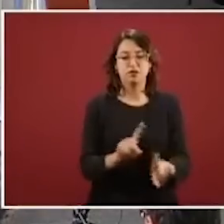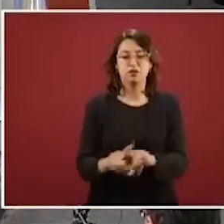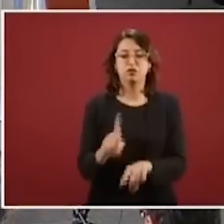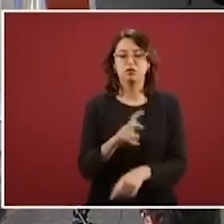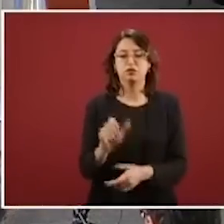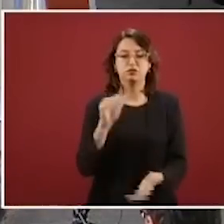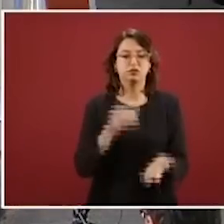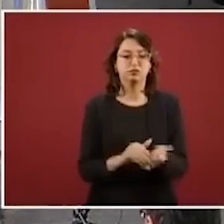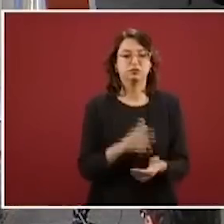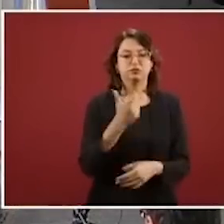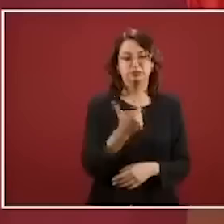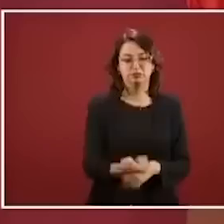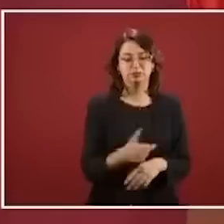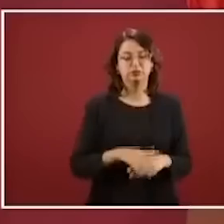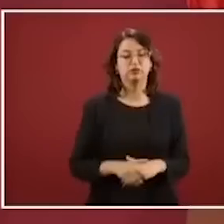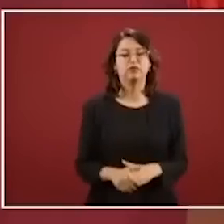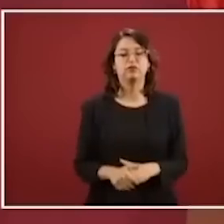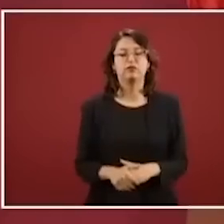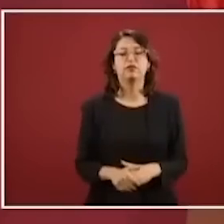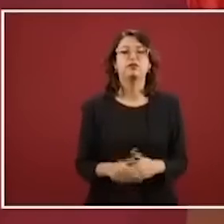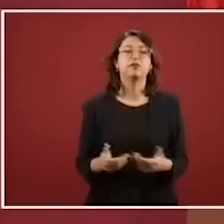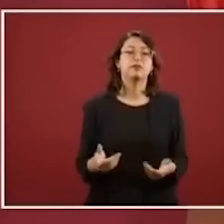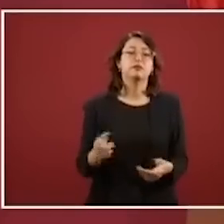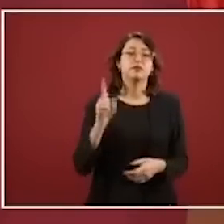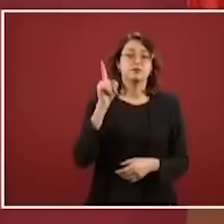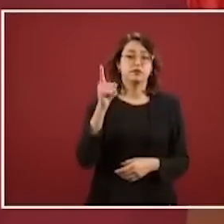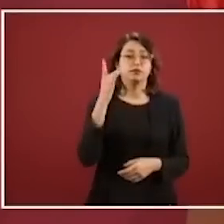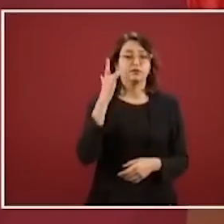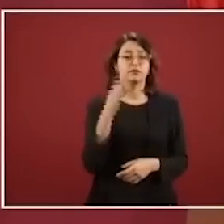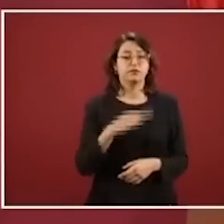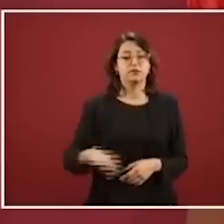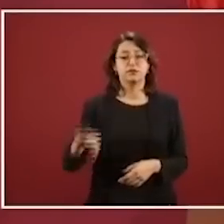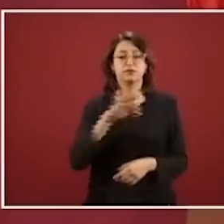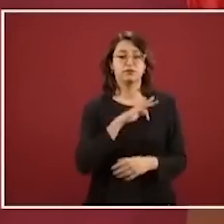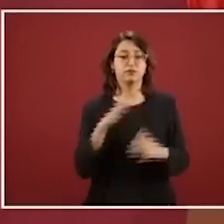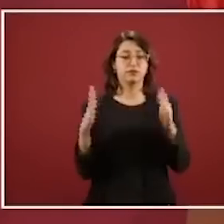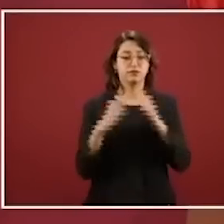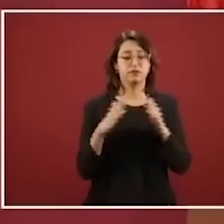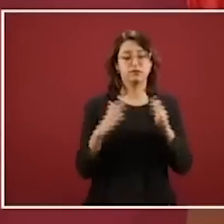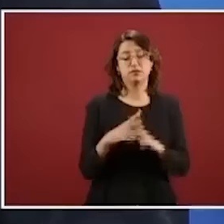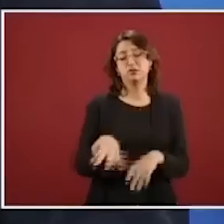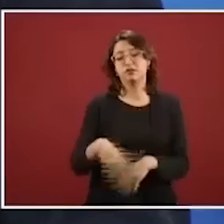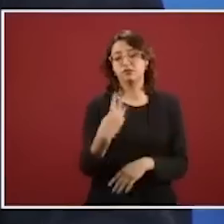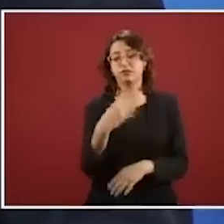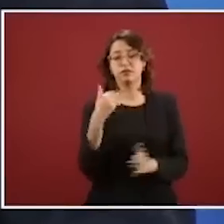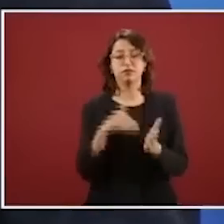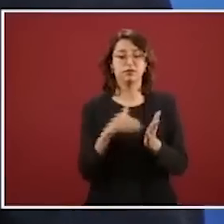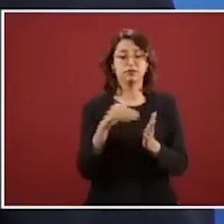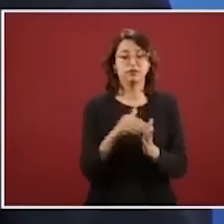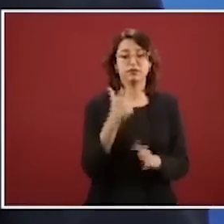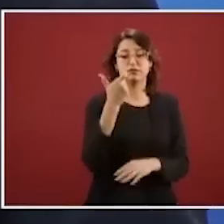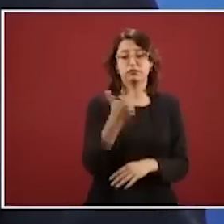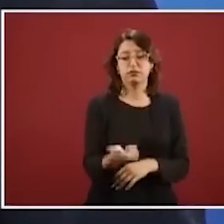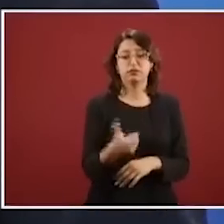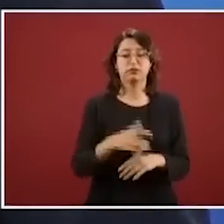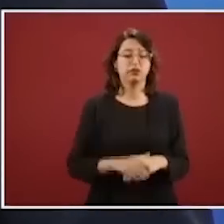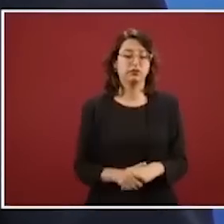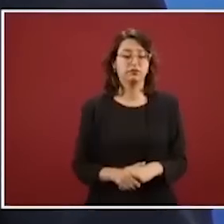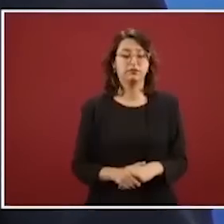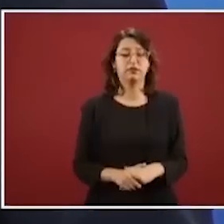joyería. Repito lo de la casa en Santa Fe, en más de 14 millones de pesos, y estos